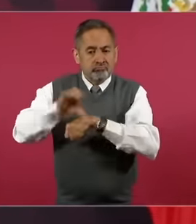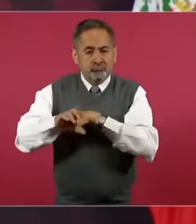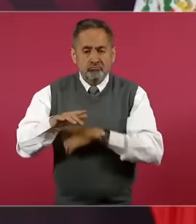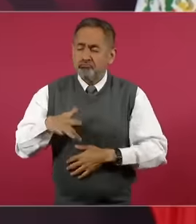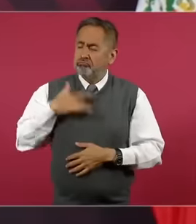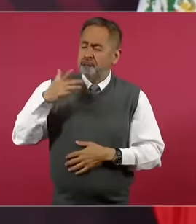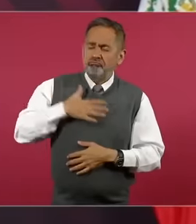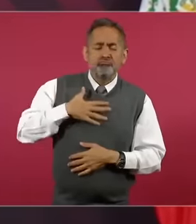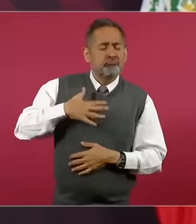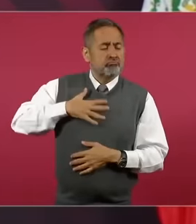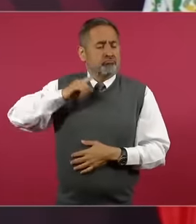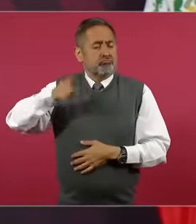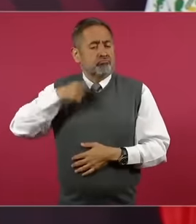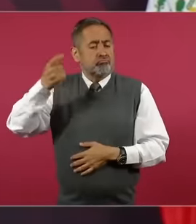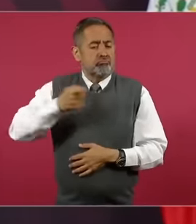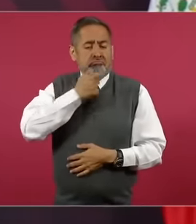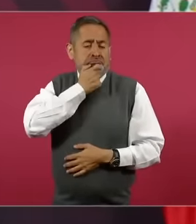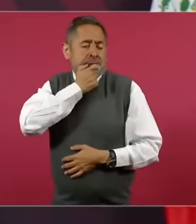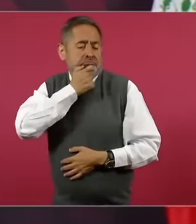ingleses.